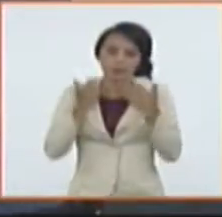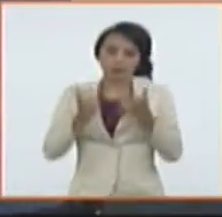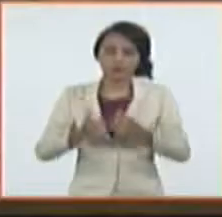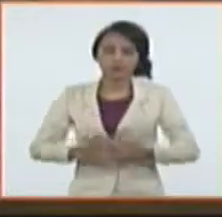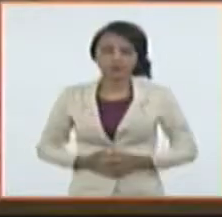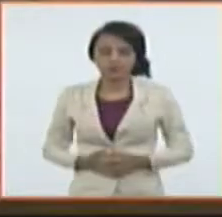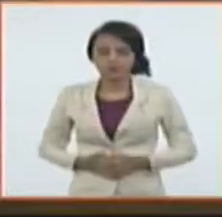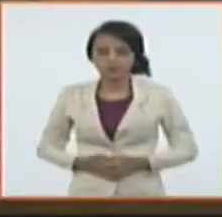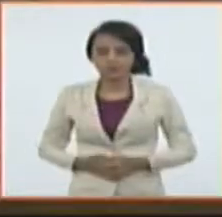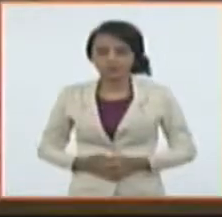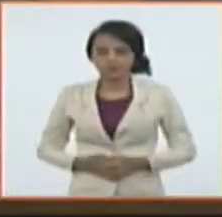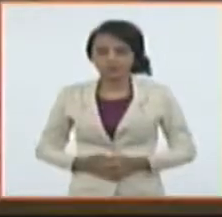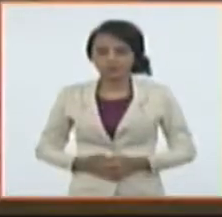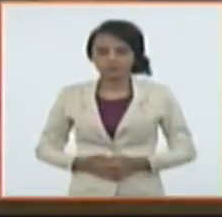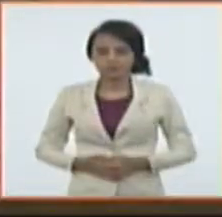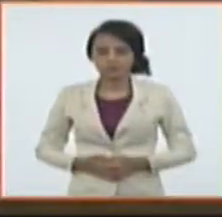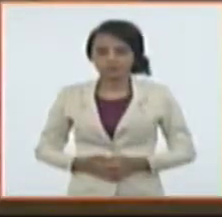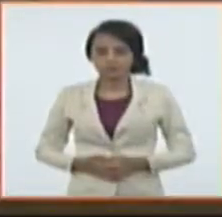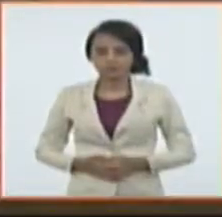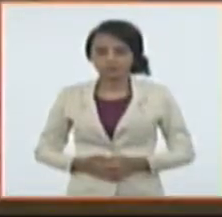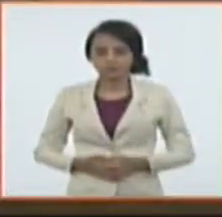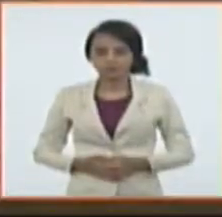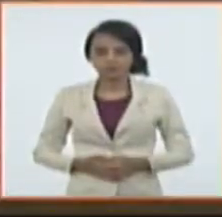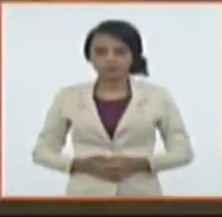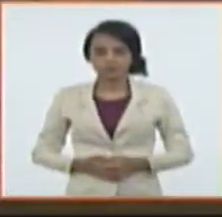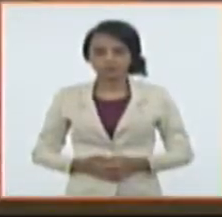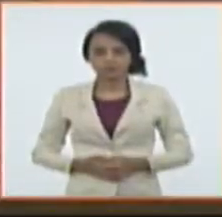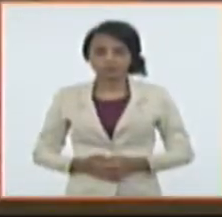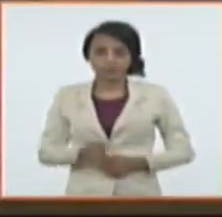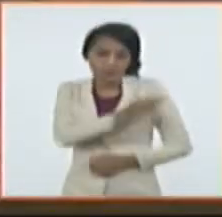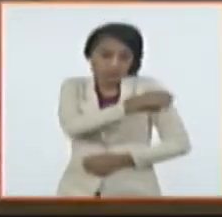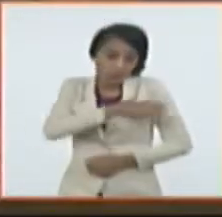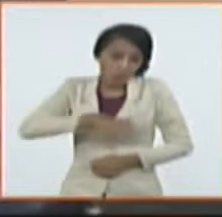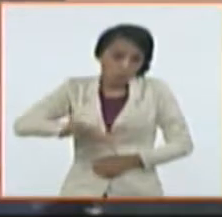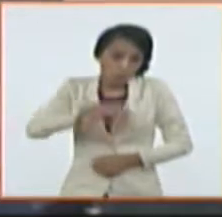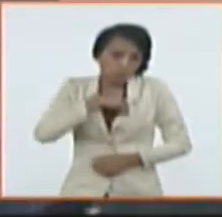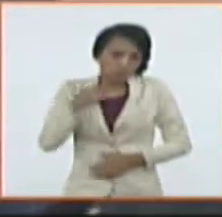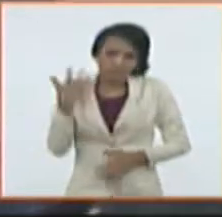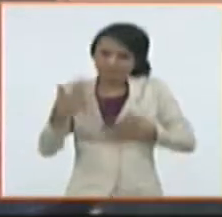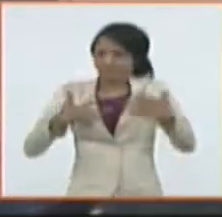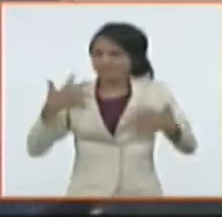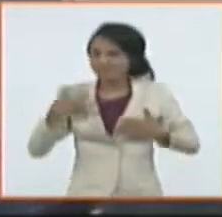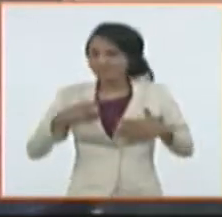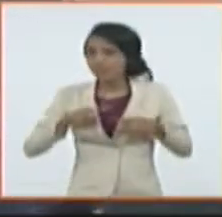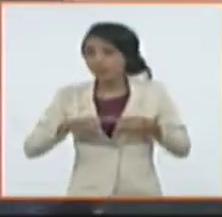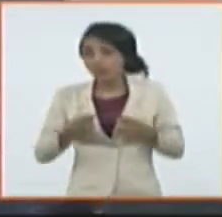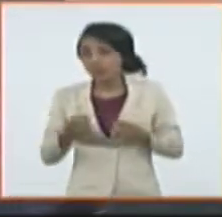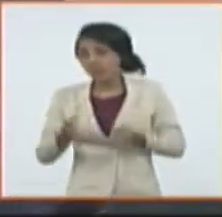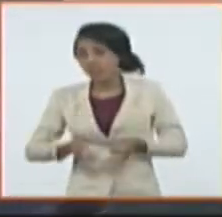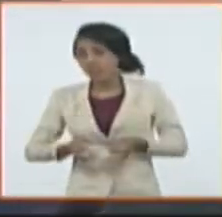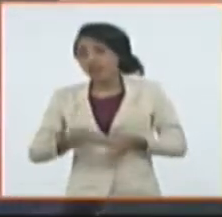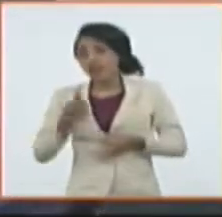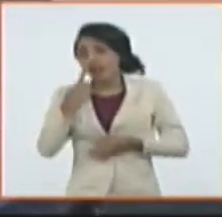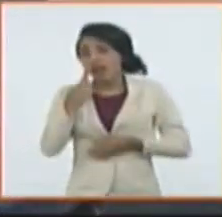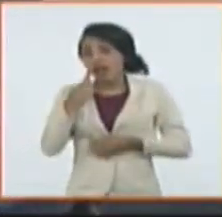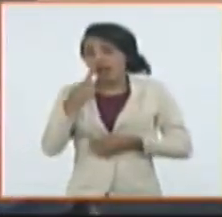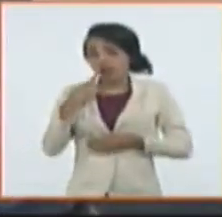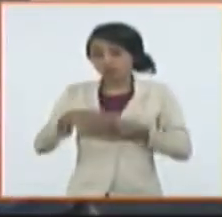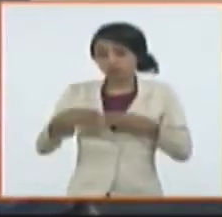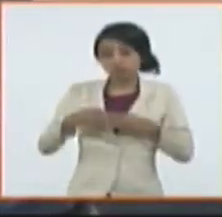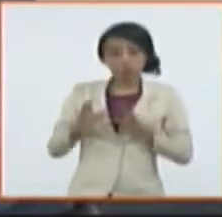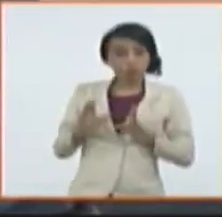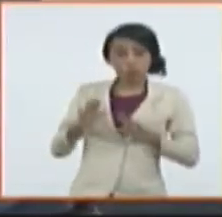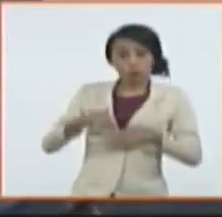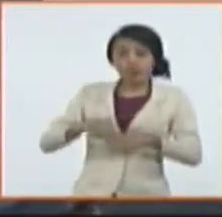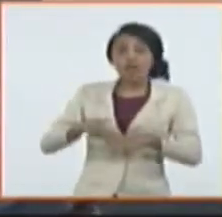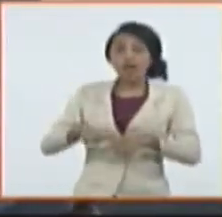tendremos más satisfacción de la población. Como parte de la escasez de divisas, no hemos tenido el dinero para asegurar